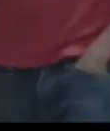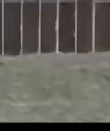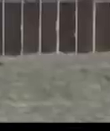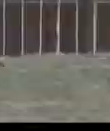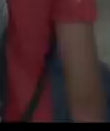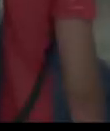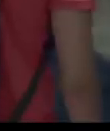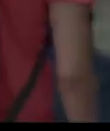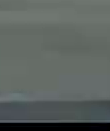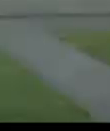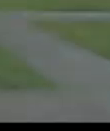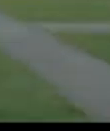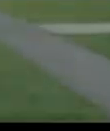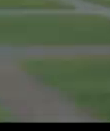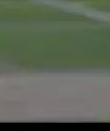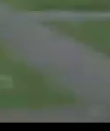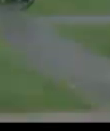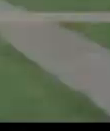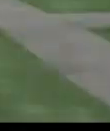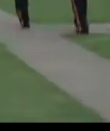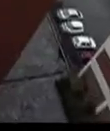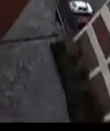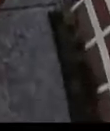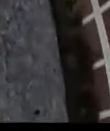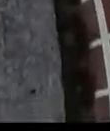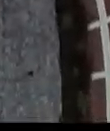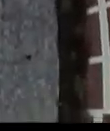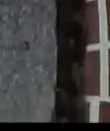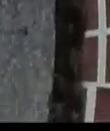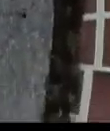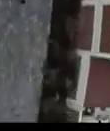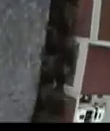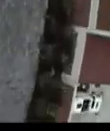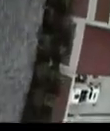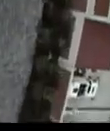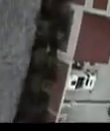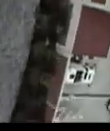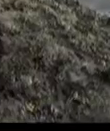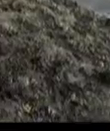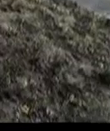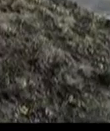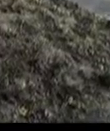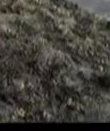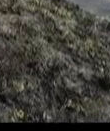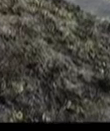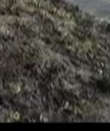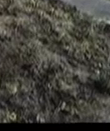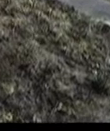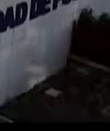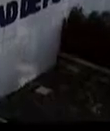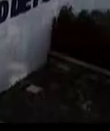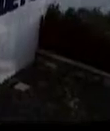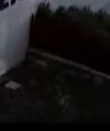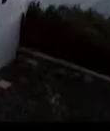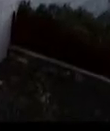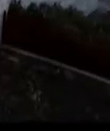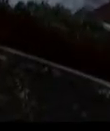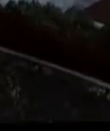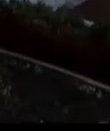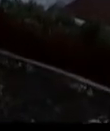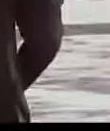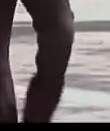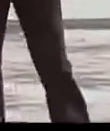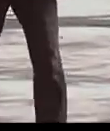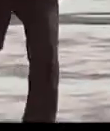El Programa Universitario de Estudios del Desarrollo, PUED, adscrito a la Facultad de Economía de la Universidad Nacional Autónoma de